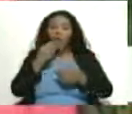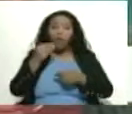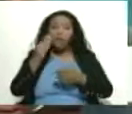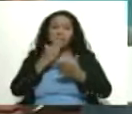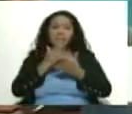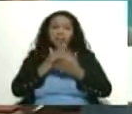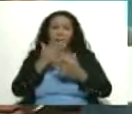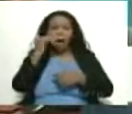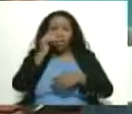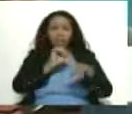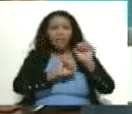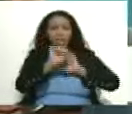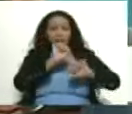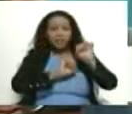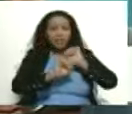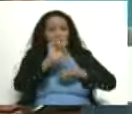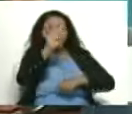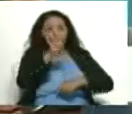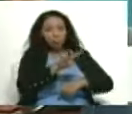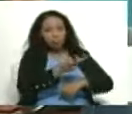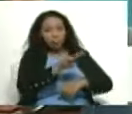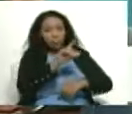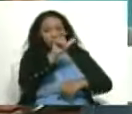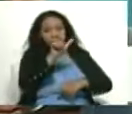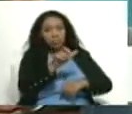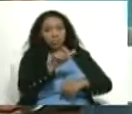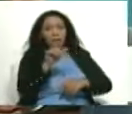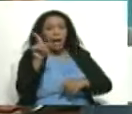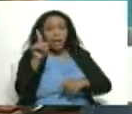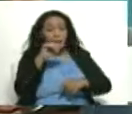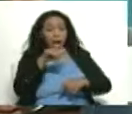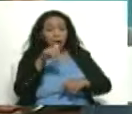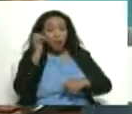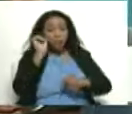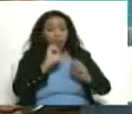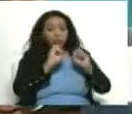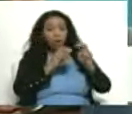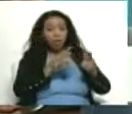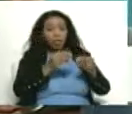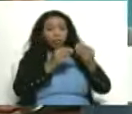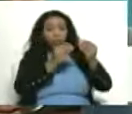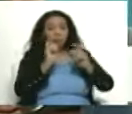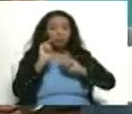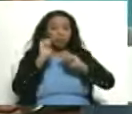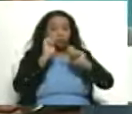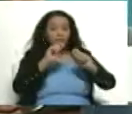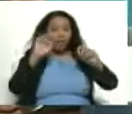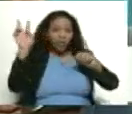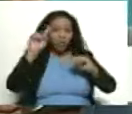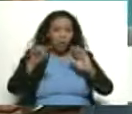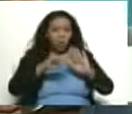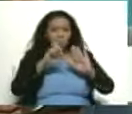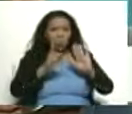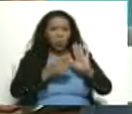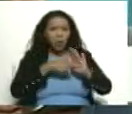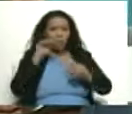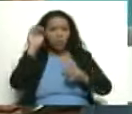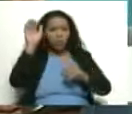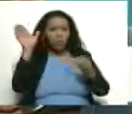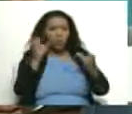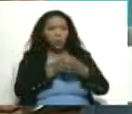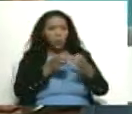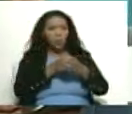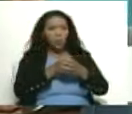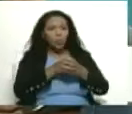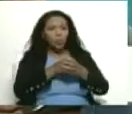han defendido el Esequibo venezolano, y esta tiene la oportunidad de legarle esta campaña Venezuela toda a las futuras generaciones,